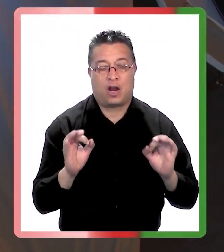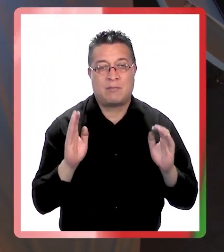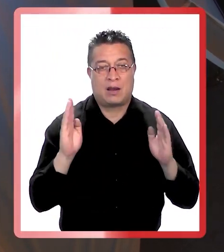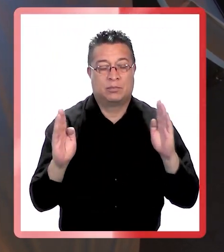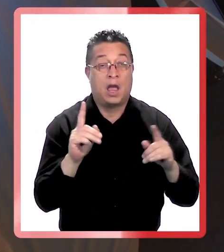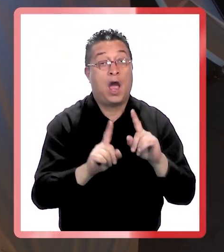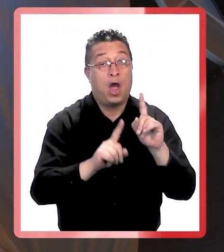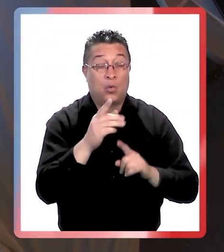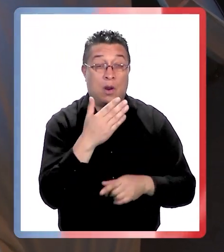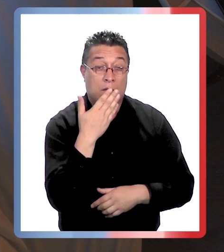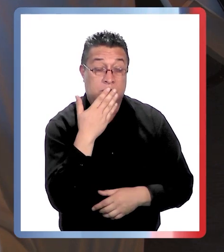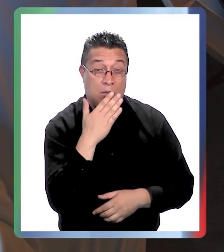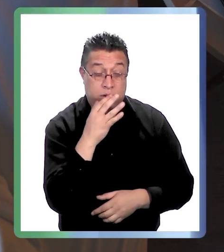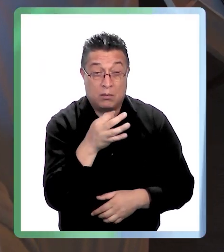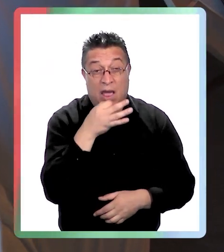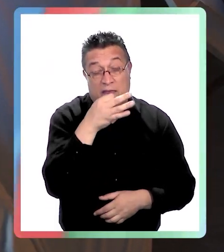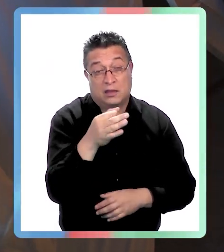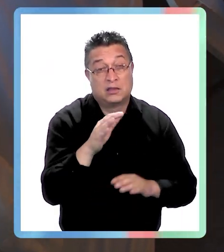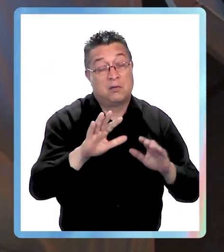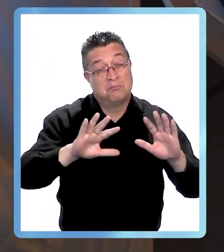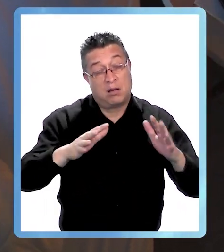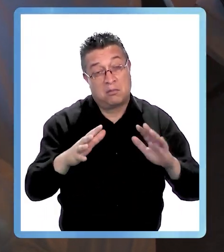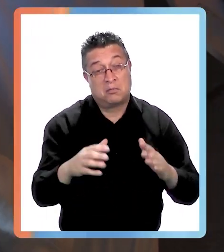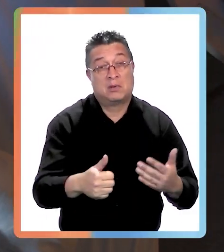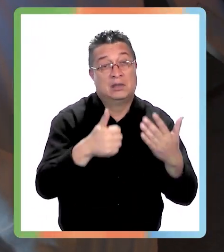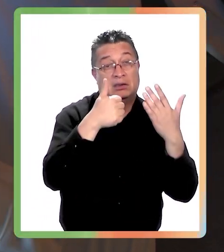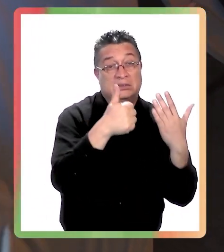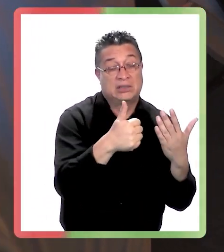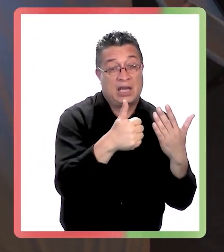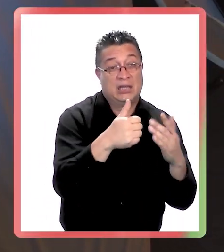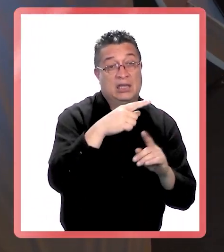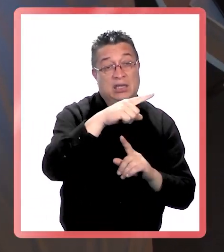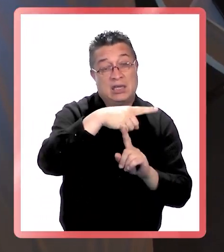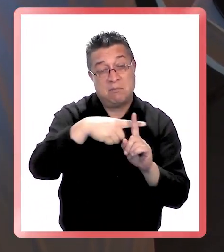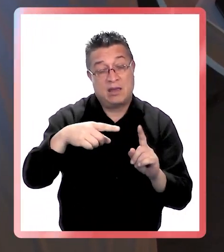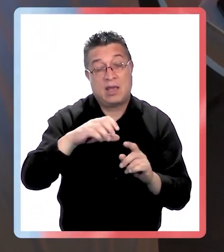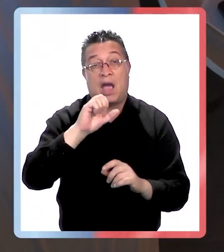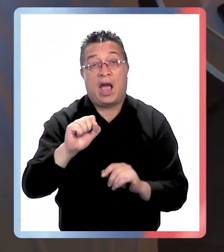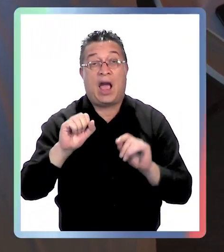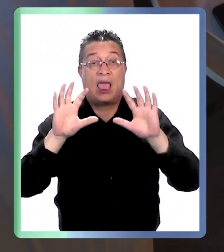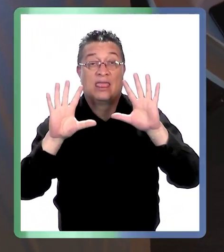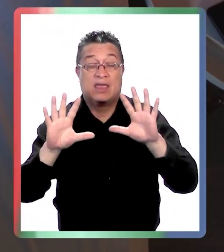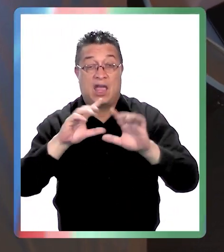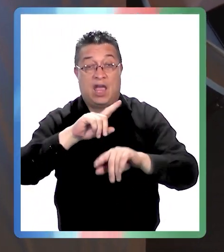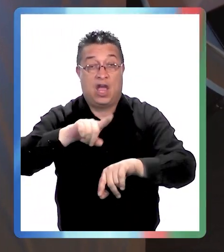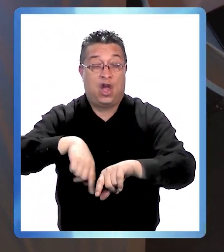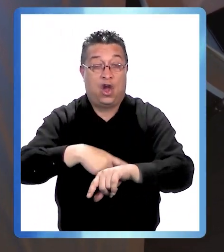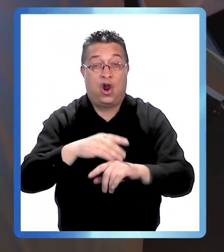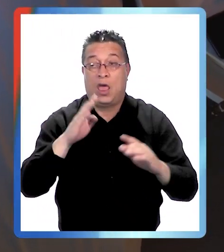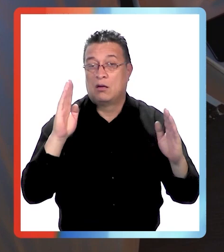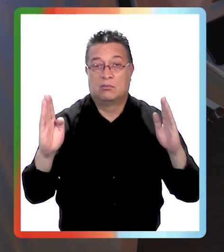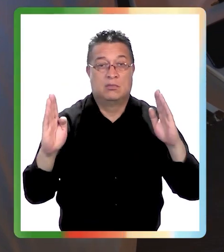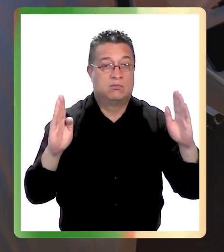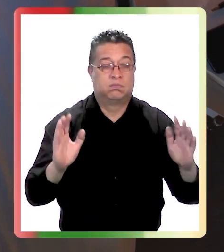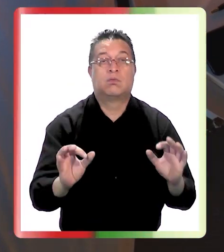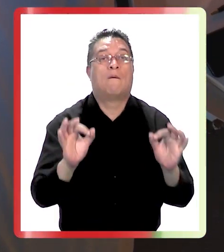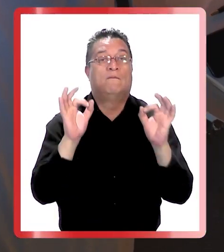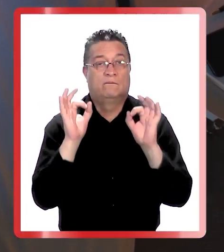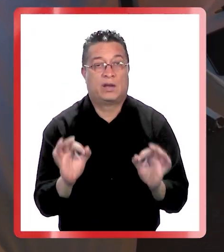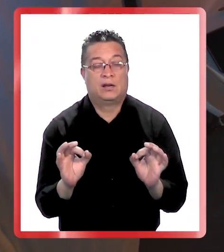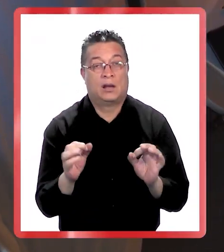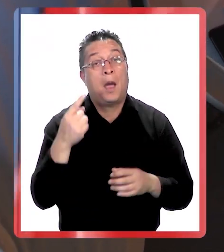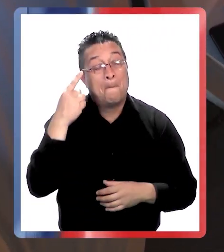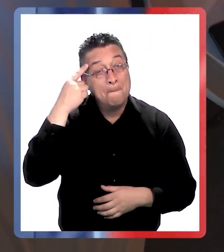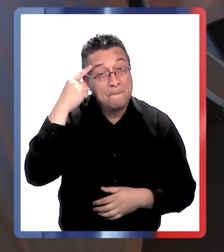Hay expertos que concluyen que hay un promedio más o menos que entre 6 horas y media hasta 10 horas de sueño es una cantidad que es adecuada,